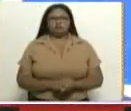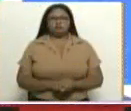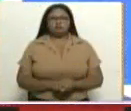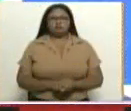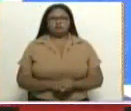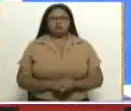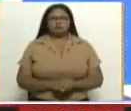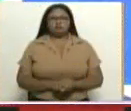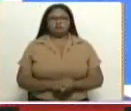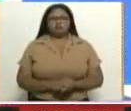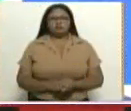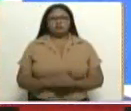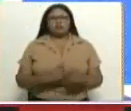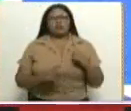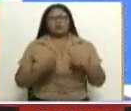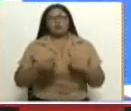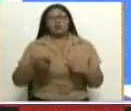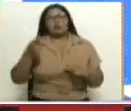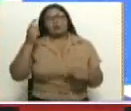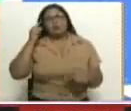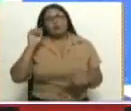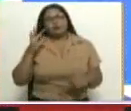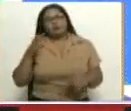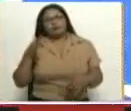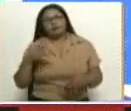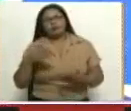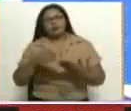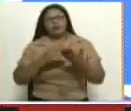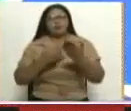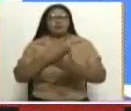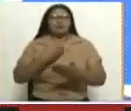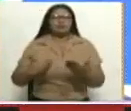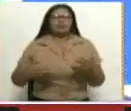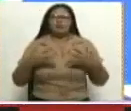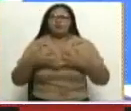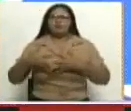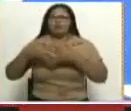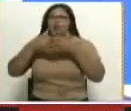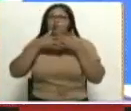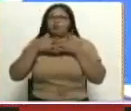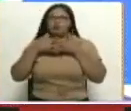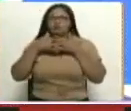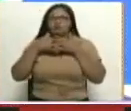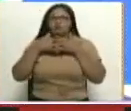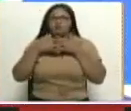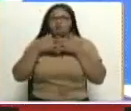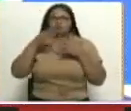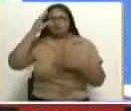Hace 2 días, el expresidente de los Estados Unidos, Donald Trump,